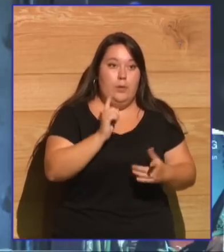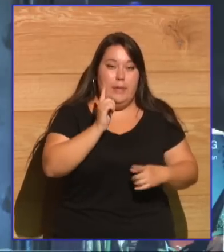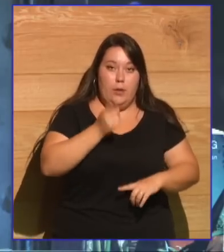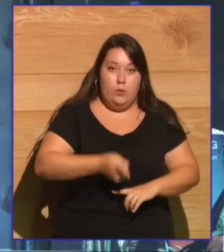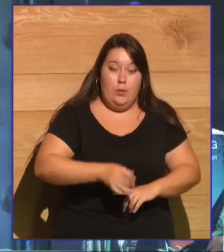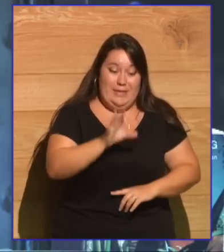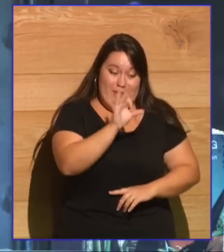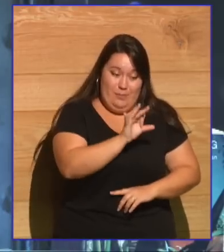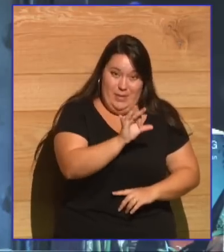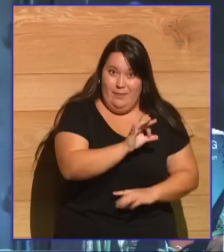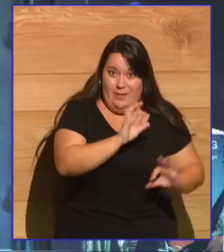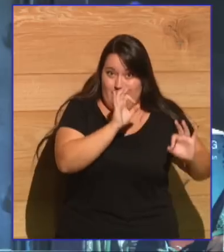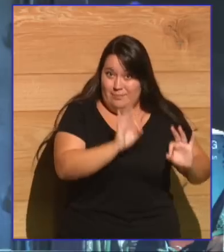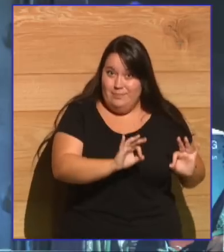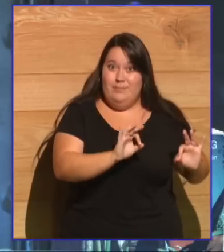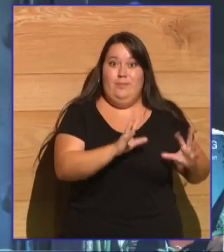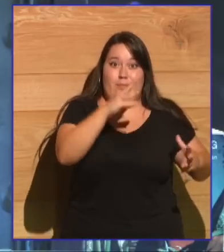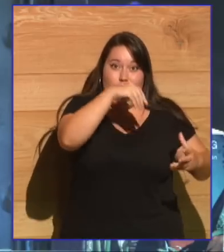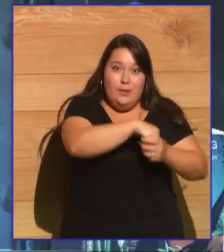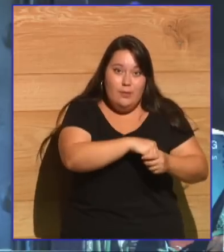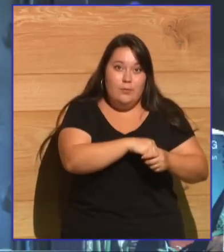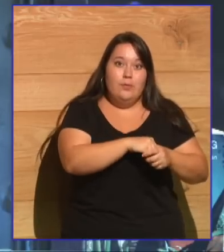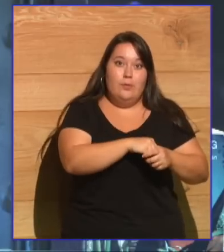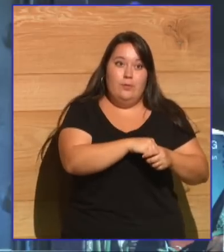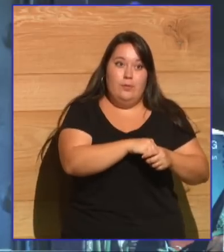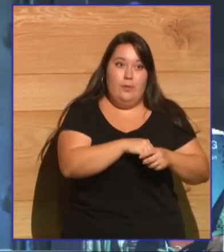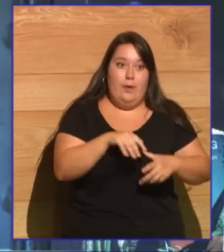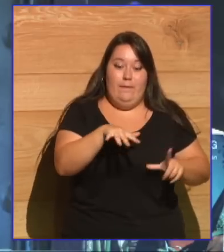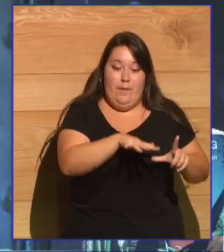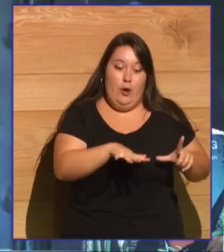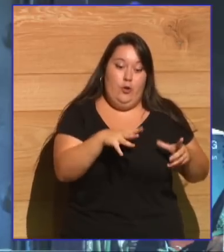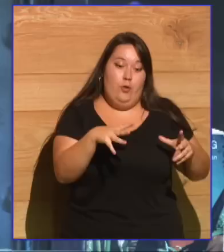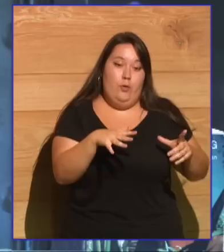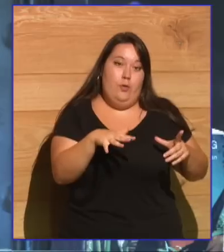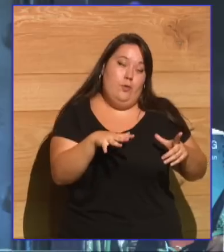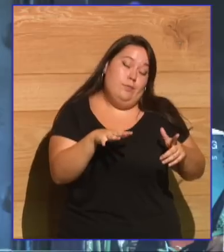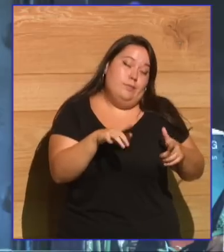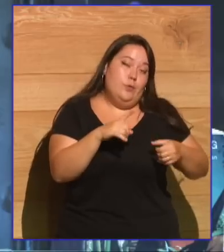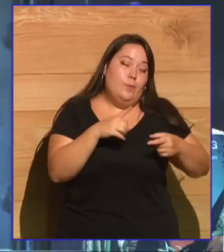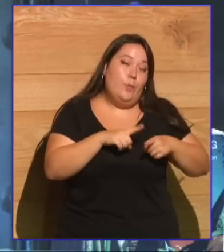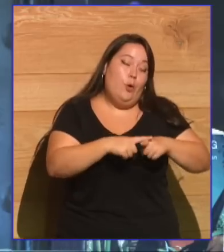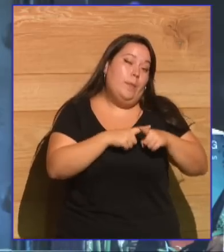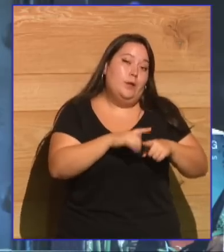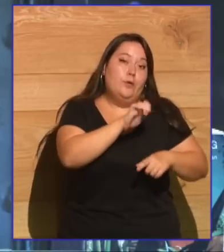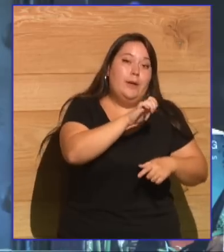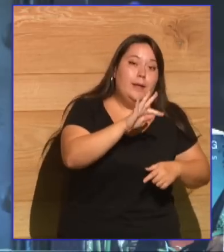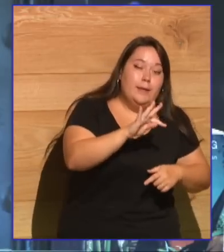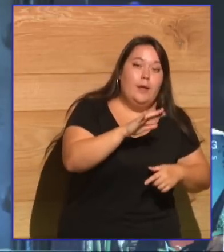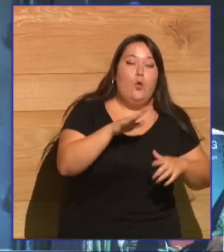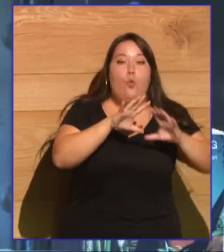enormemente spielberg jana porque digamos que comparte barrio gornet el compartir padres y comparte